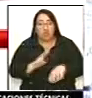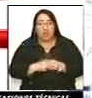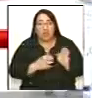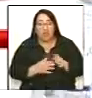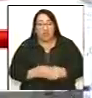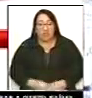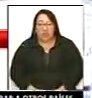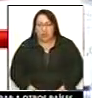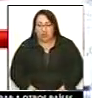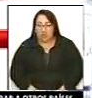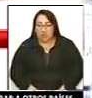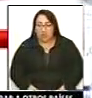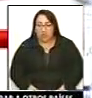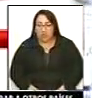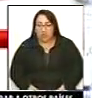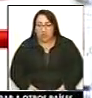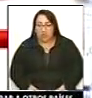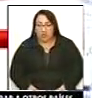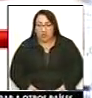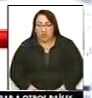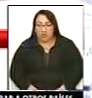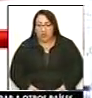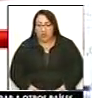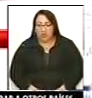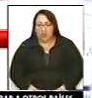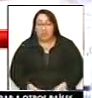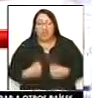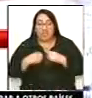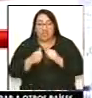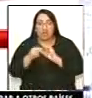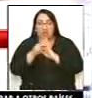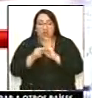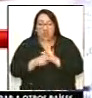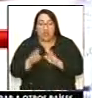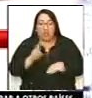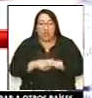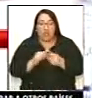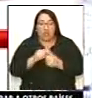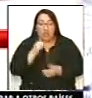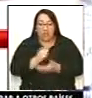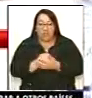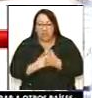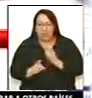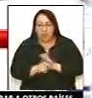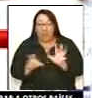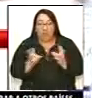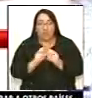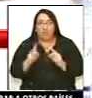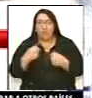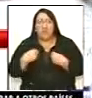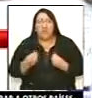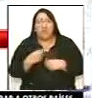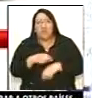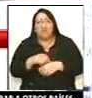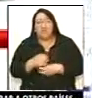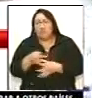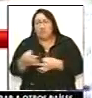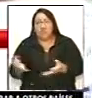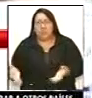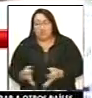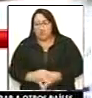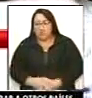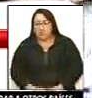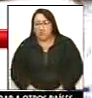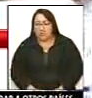el orden que debería seguir el derrotero normativo. Y la aprobación de la ley de la Junta no tiene por qué demorar mucho.